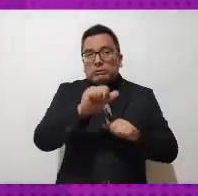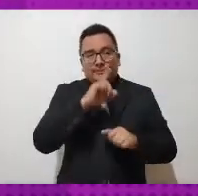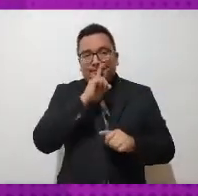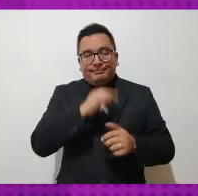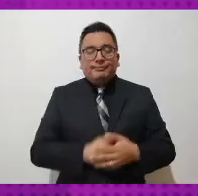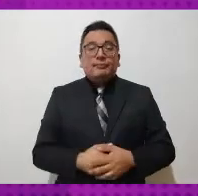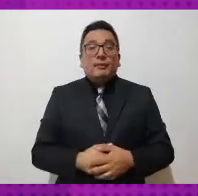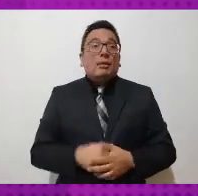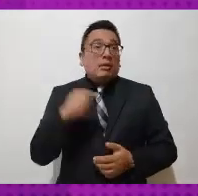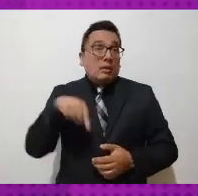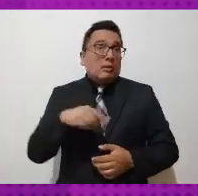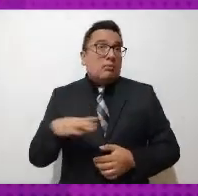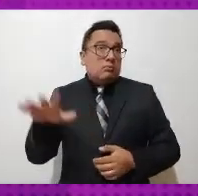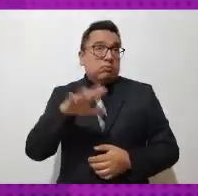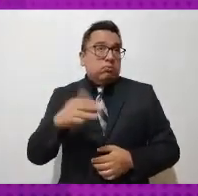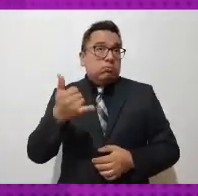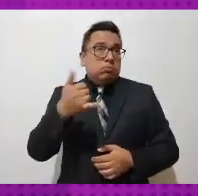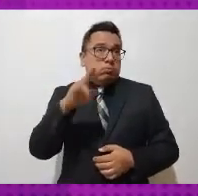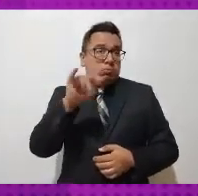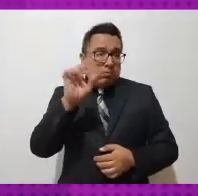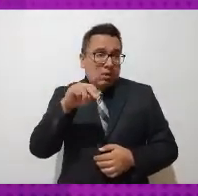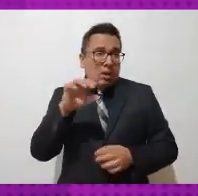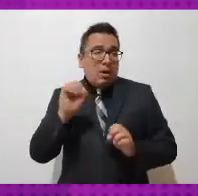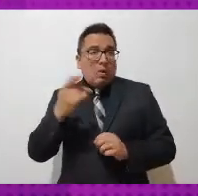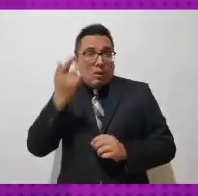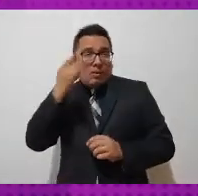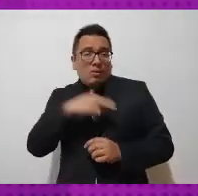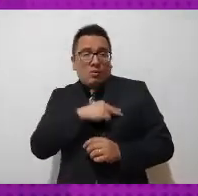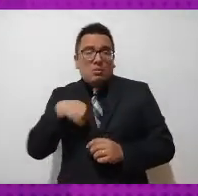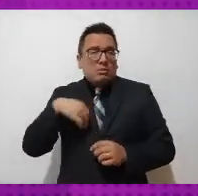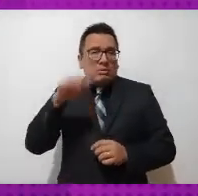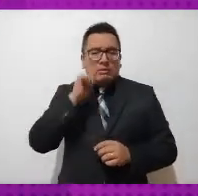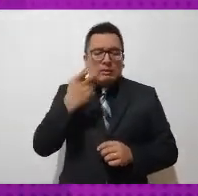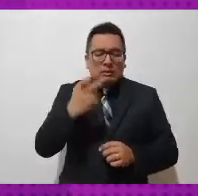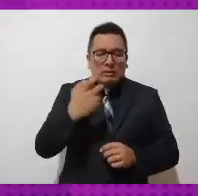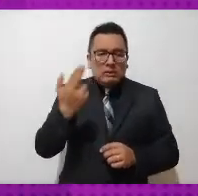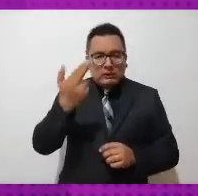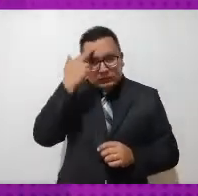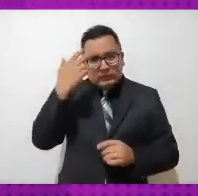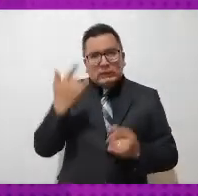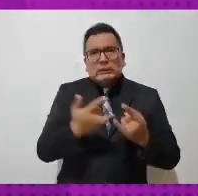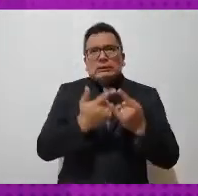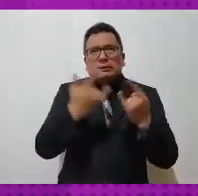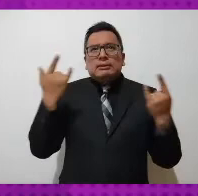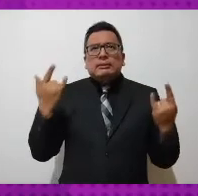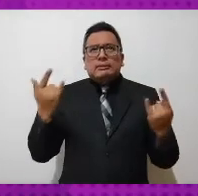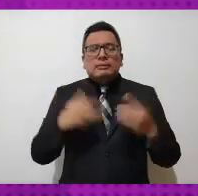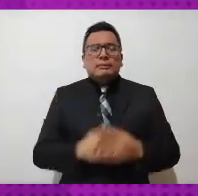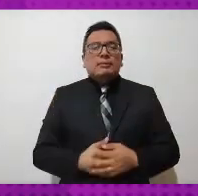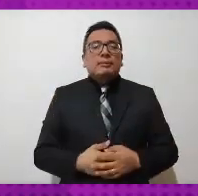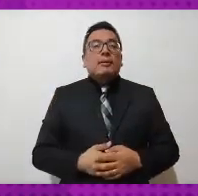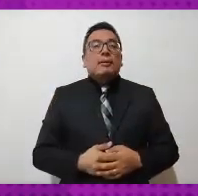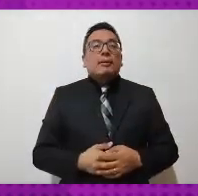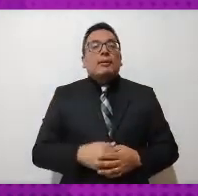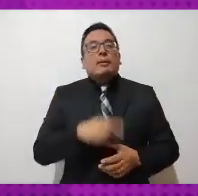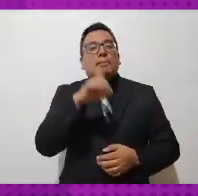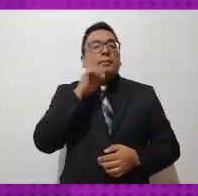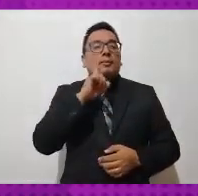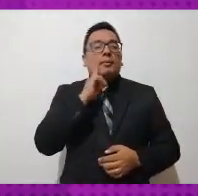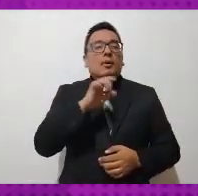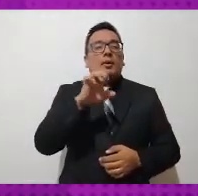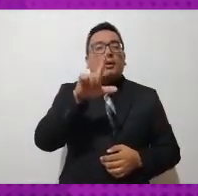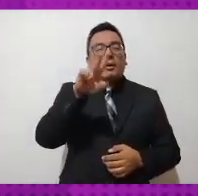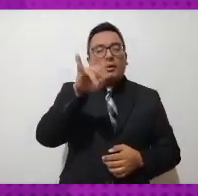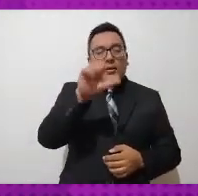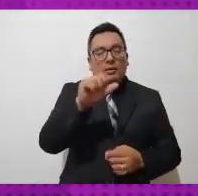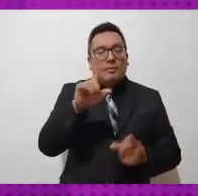en Yucatán, en la península de Yucatán y en Campeche, pues tenemos siempre estos referentes de Elvia Carrillo